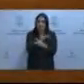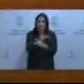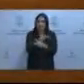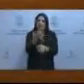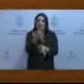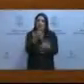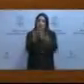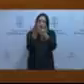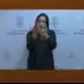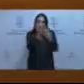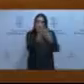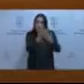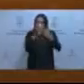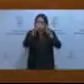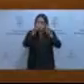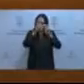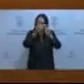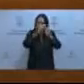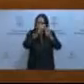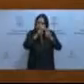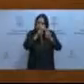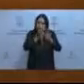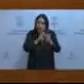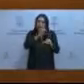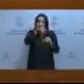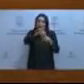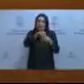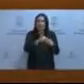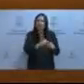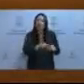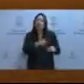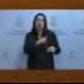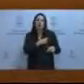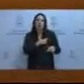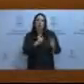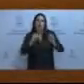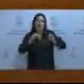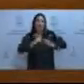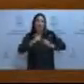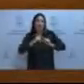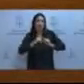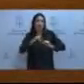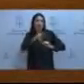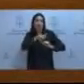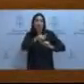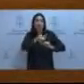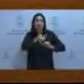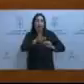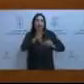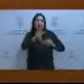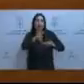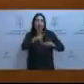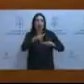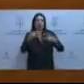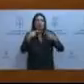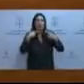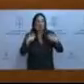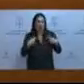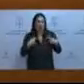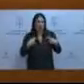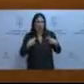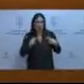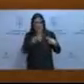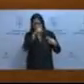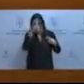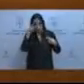sometidas a estudio y análisis en el seno de una comisión del Pacto de Toledo en el Congreso de los Diputados, no en el Parlamento asturiano.